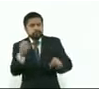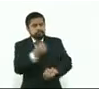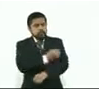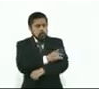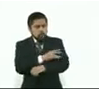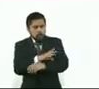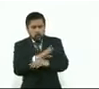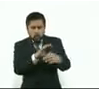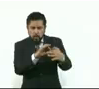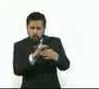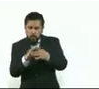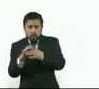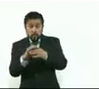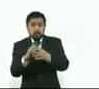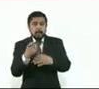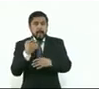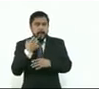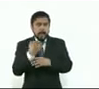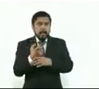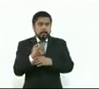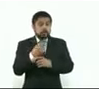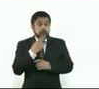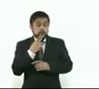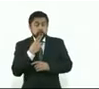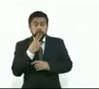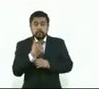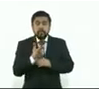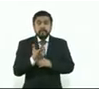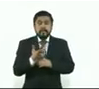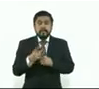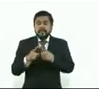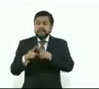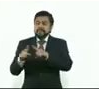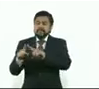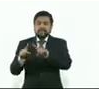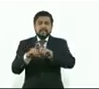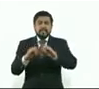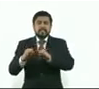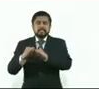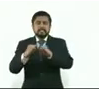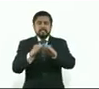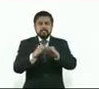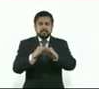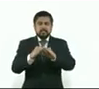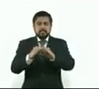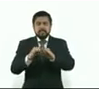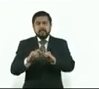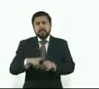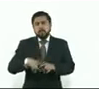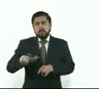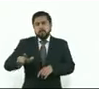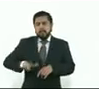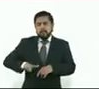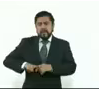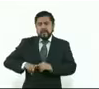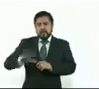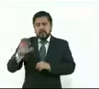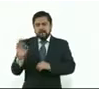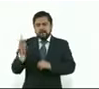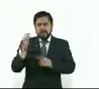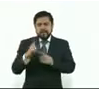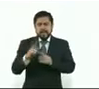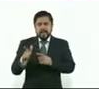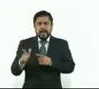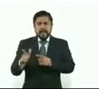las diferentes áreas del gobierno federal, el gobierno de la ciudad, la alcaldía,